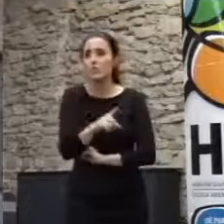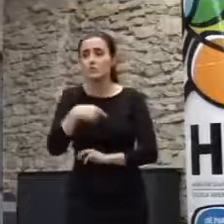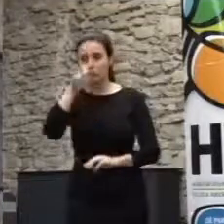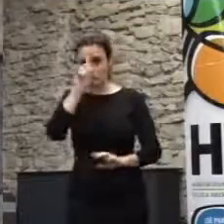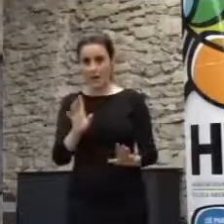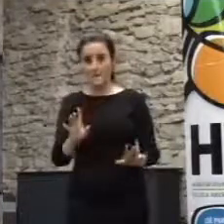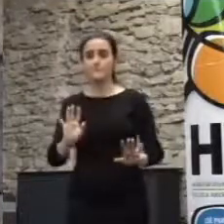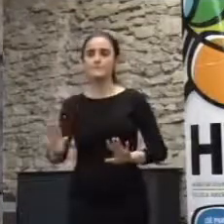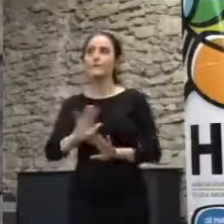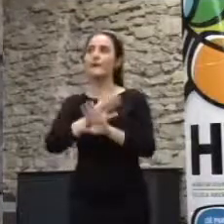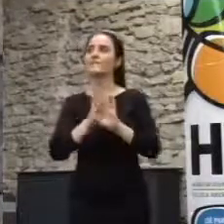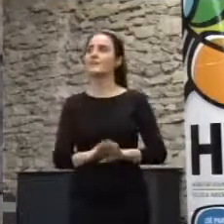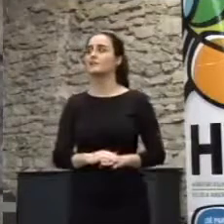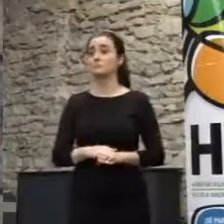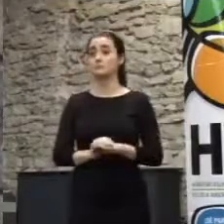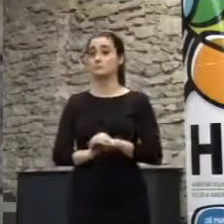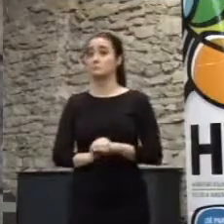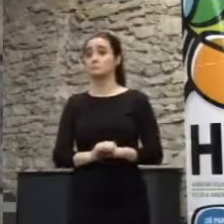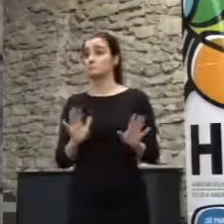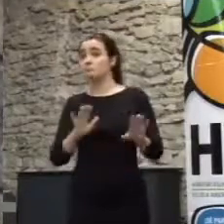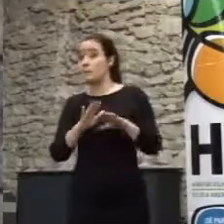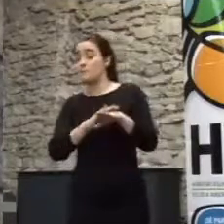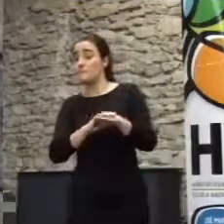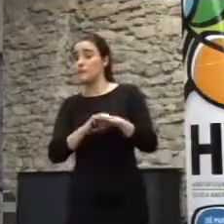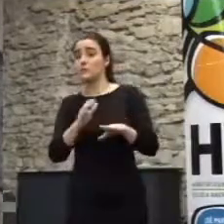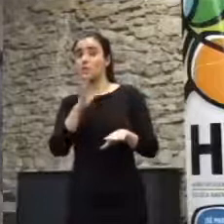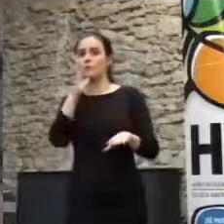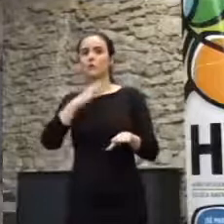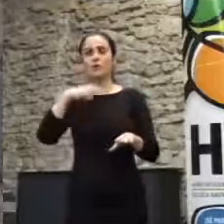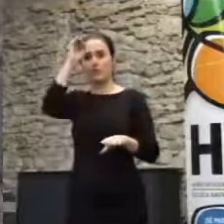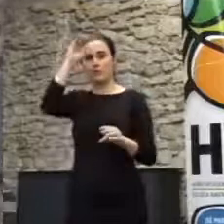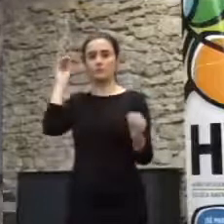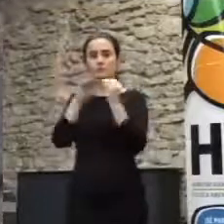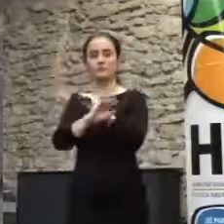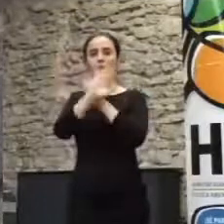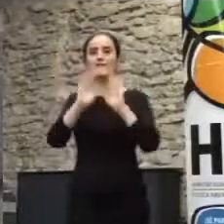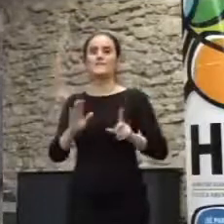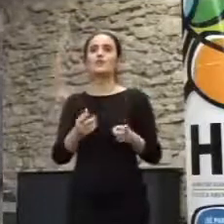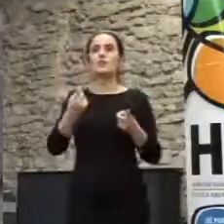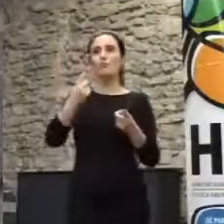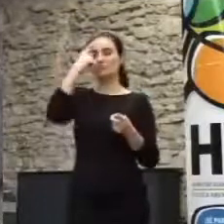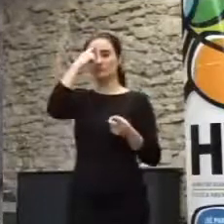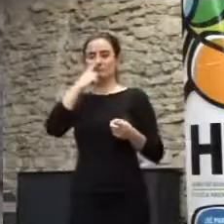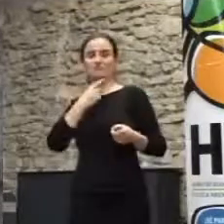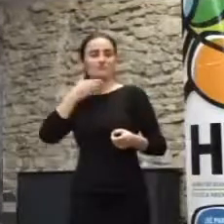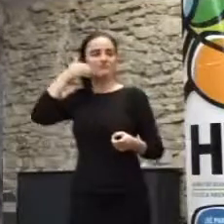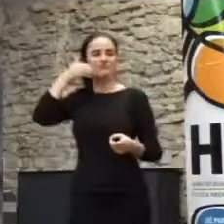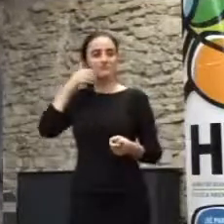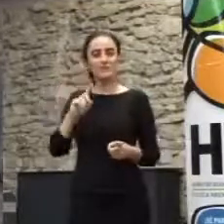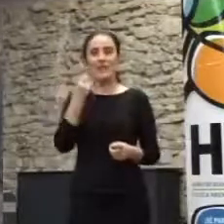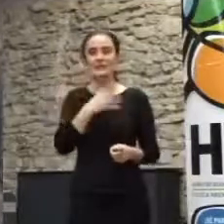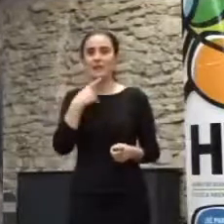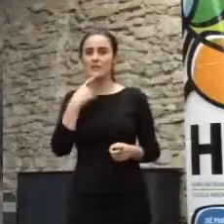El tema de, y que me perdonen quienes no, porque todo el mundo no lo hará igual, pero el tema del postureo, el tema del cómo